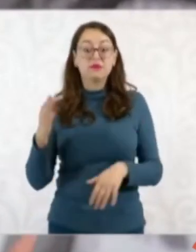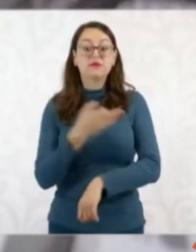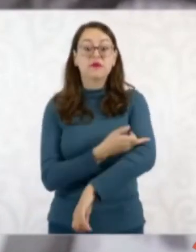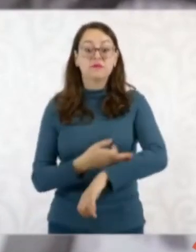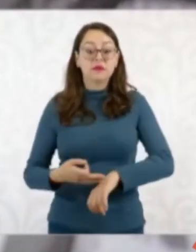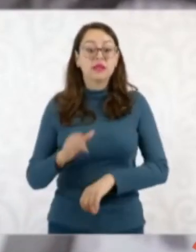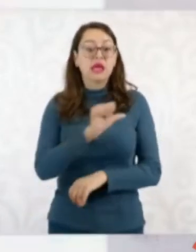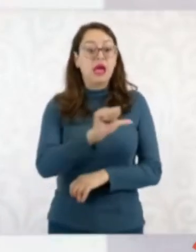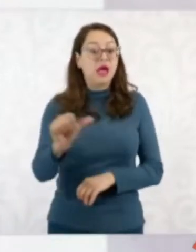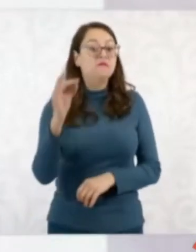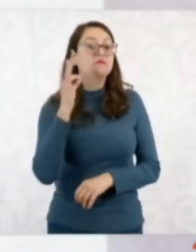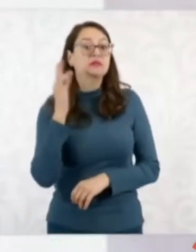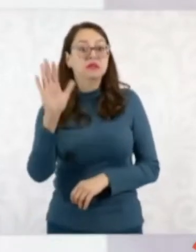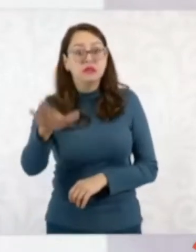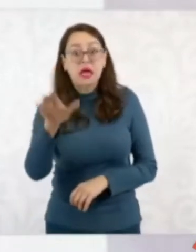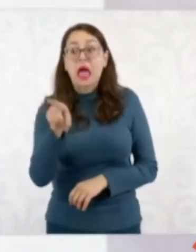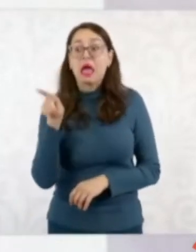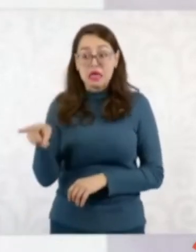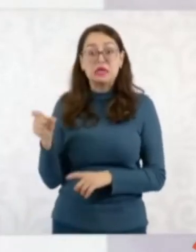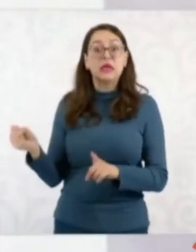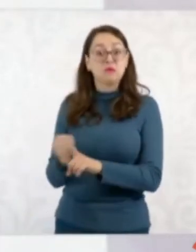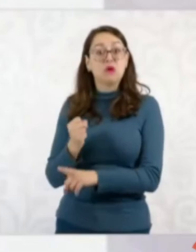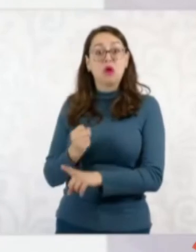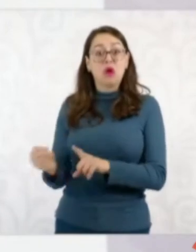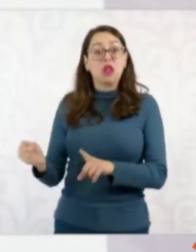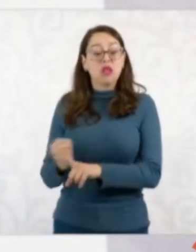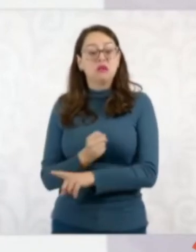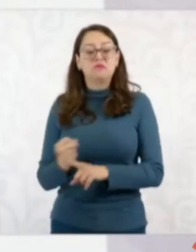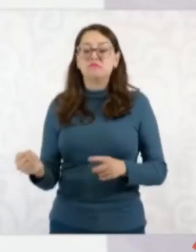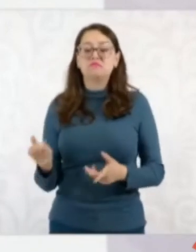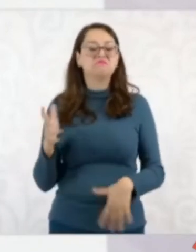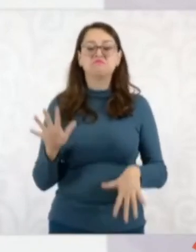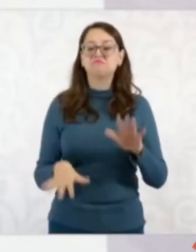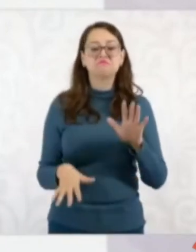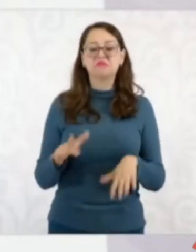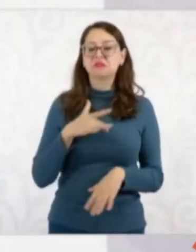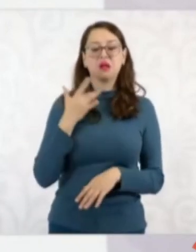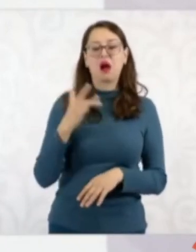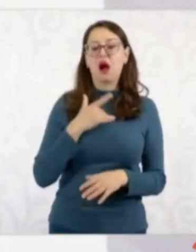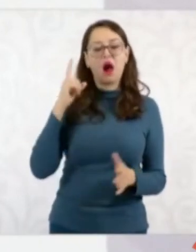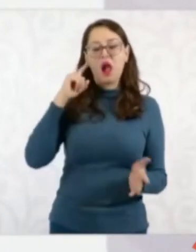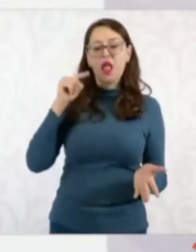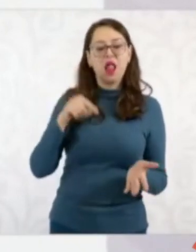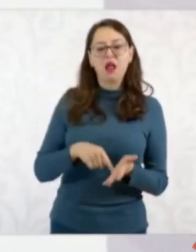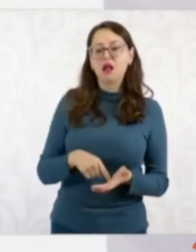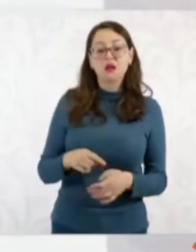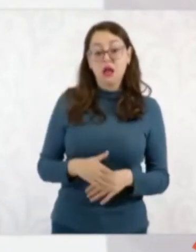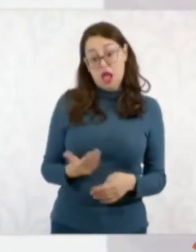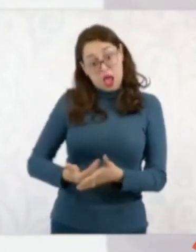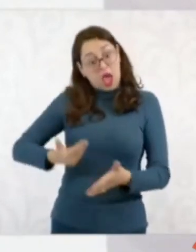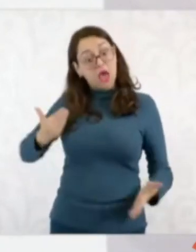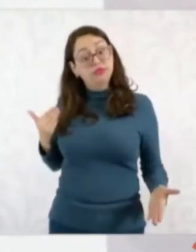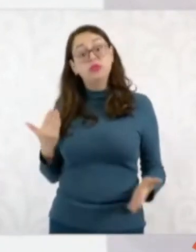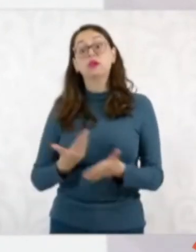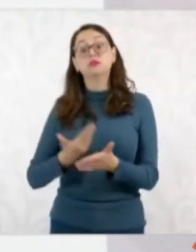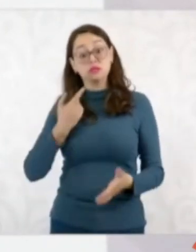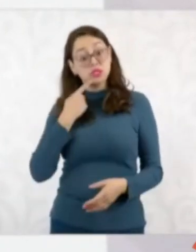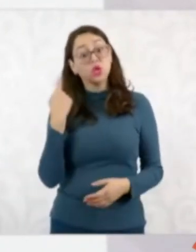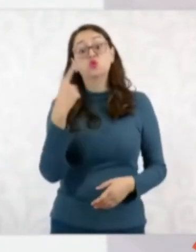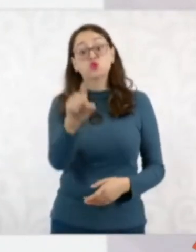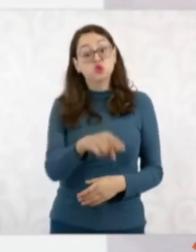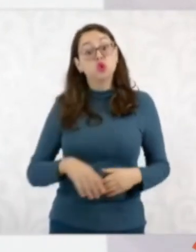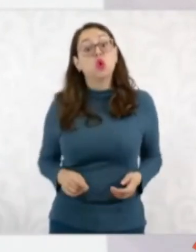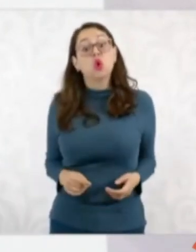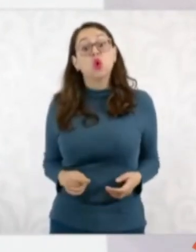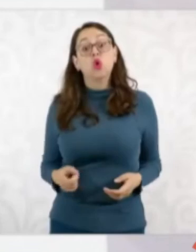que vivía violencia, difícilmente puede reconocerse o se dice, ¿por qué no lo denunció previamente la